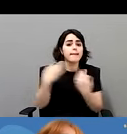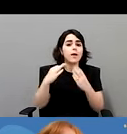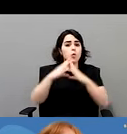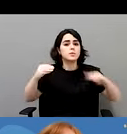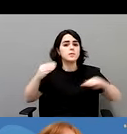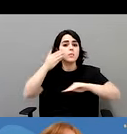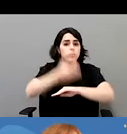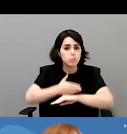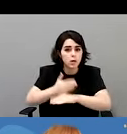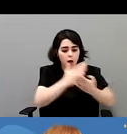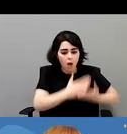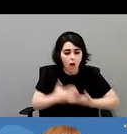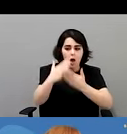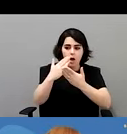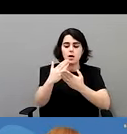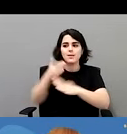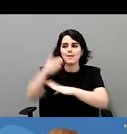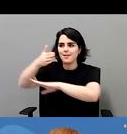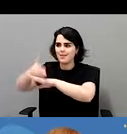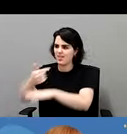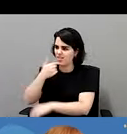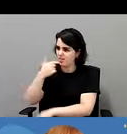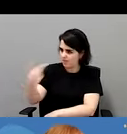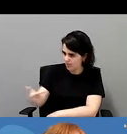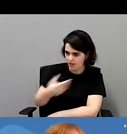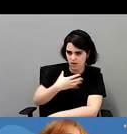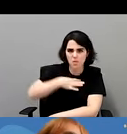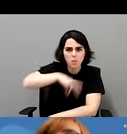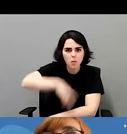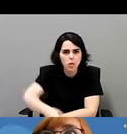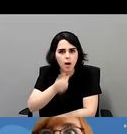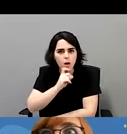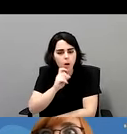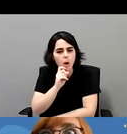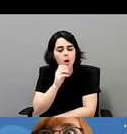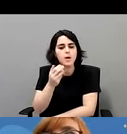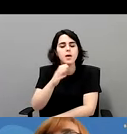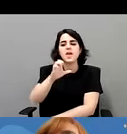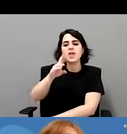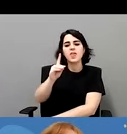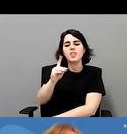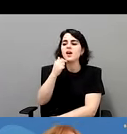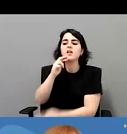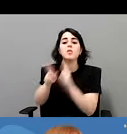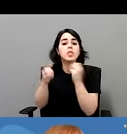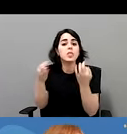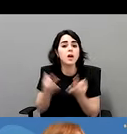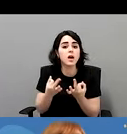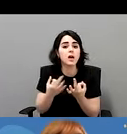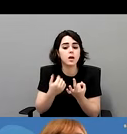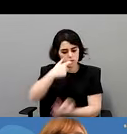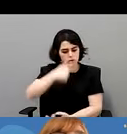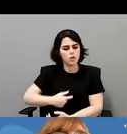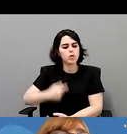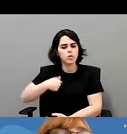fue a estudiar en la universidad le dijeron, ¿pero cómo va a ser esto posible? A lo que Roberts contestó, yo